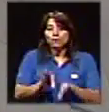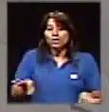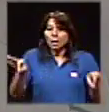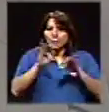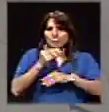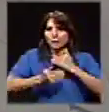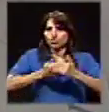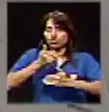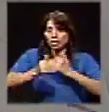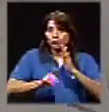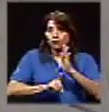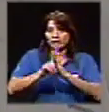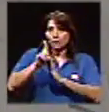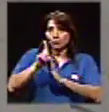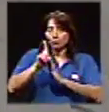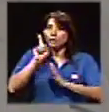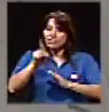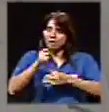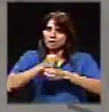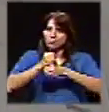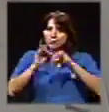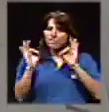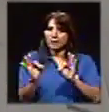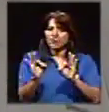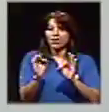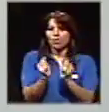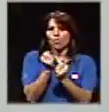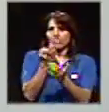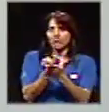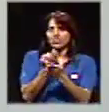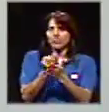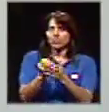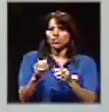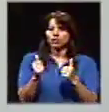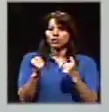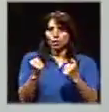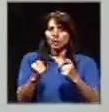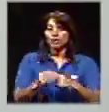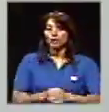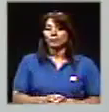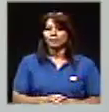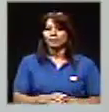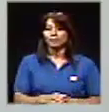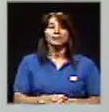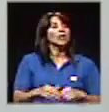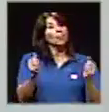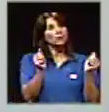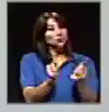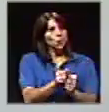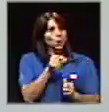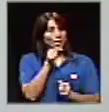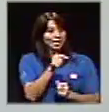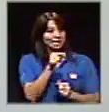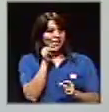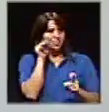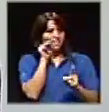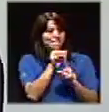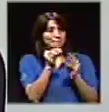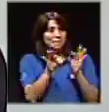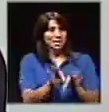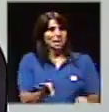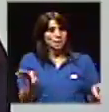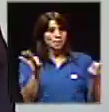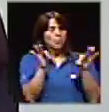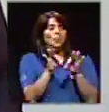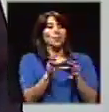que tiene que hacer las cosas bien y tener un financiamiento sólido. Pues con esa reflexión tan importante y